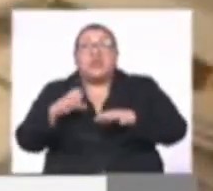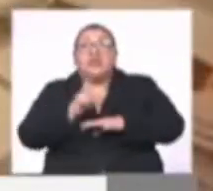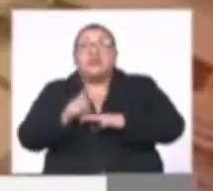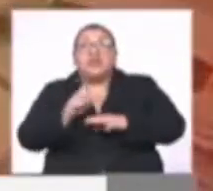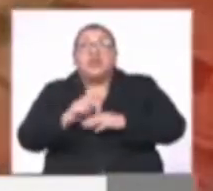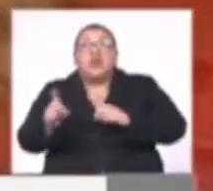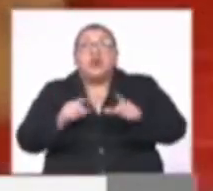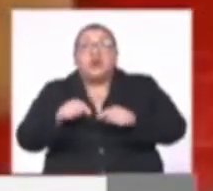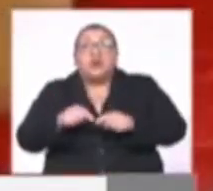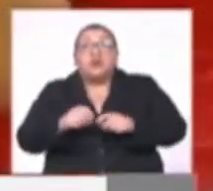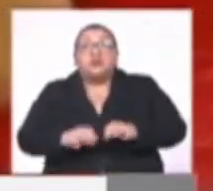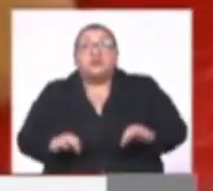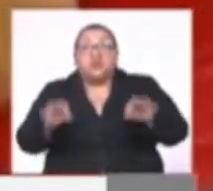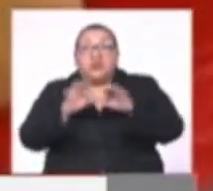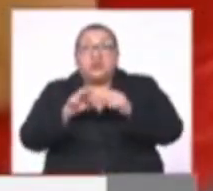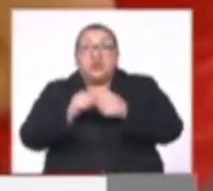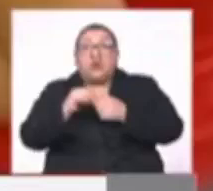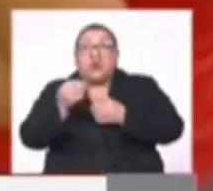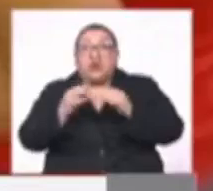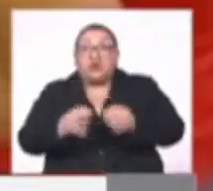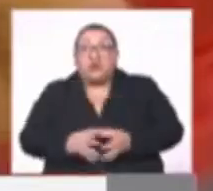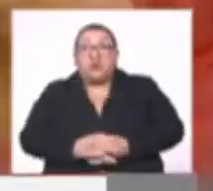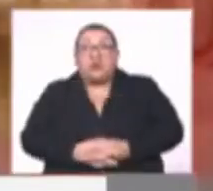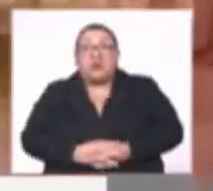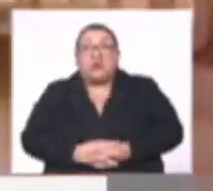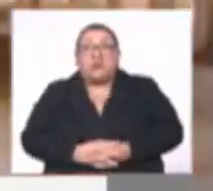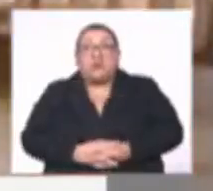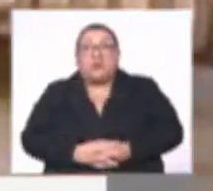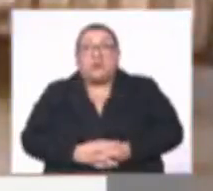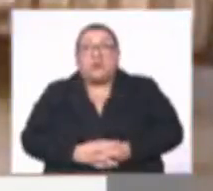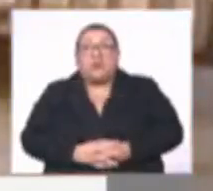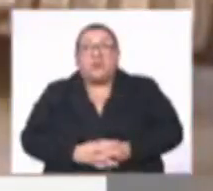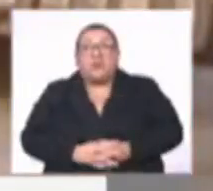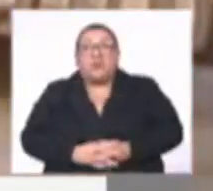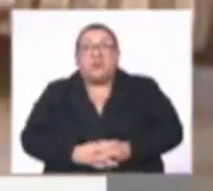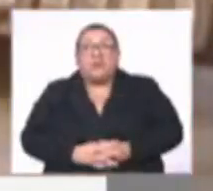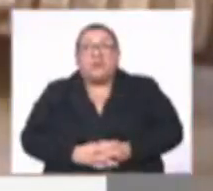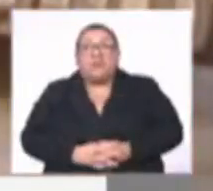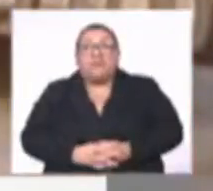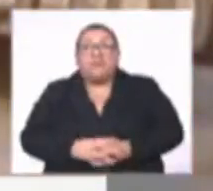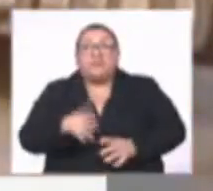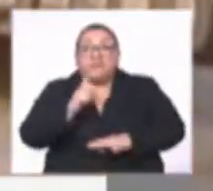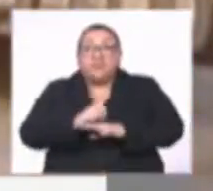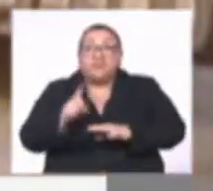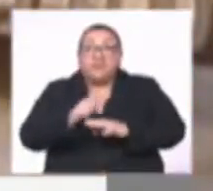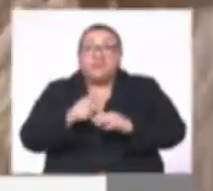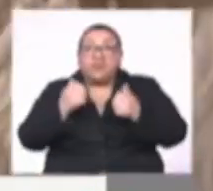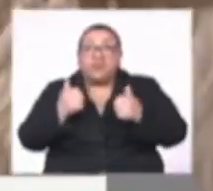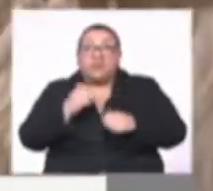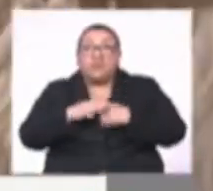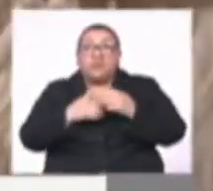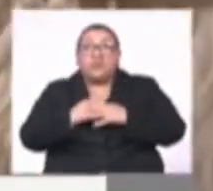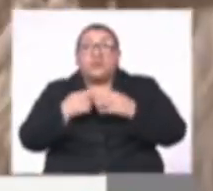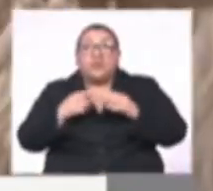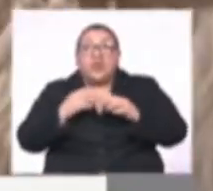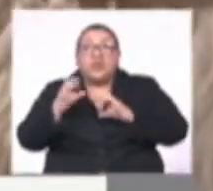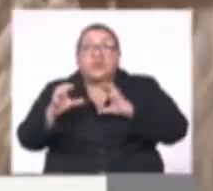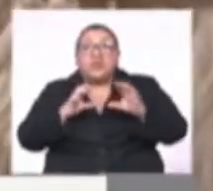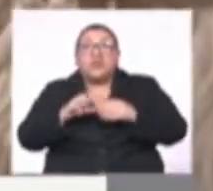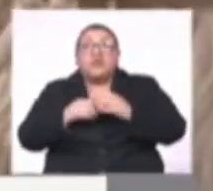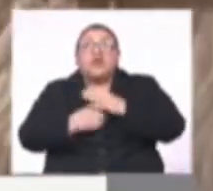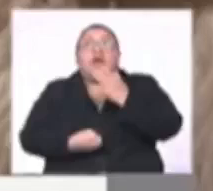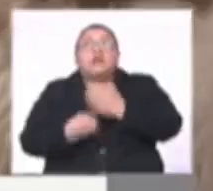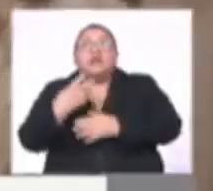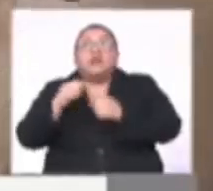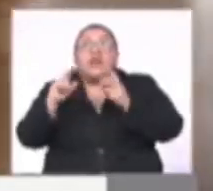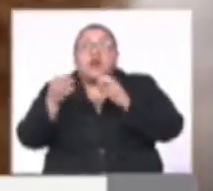focal, la dinamización de la economía, el cierre de brechas, logro de objetivos de desarrollo sostenible, así como dinamizar y